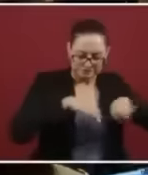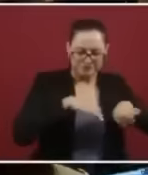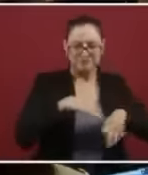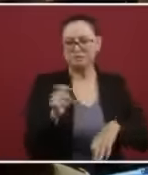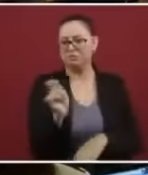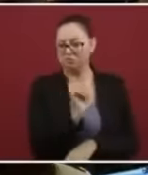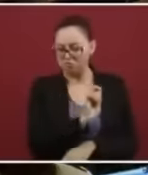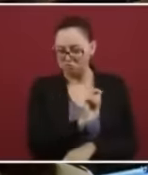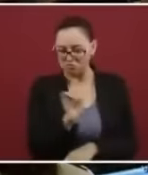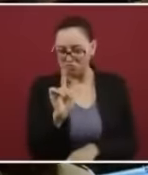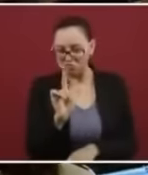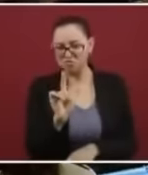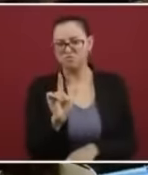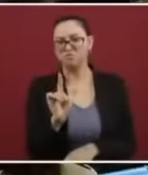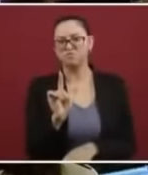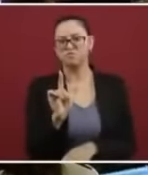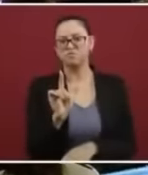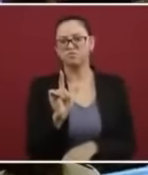profesionales,